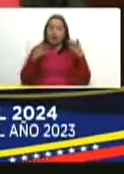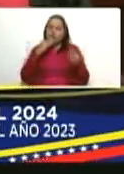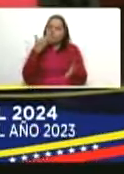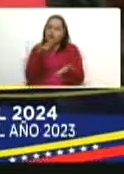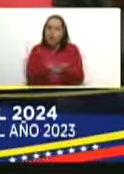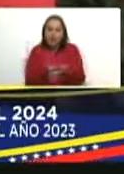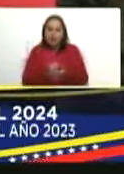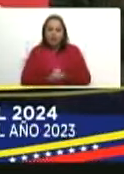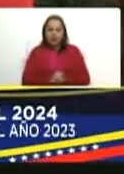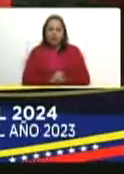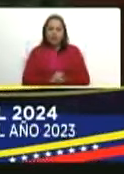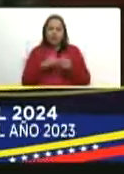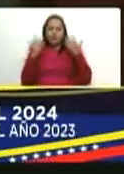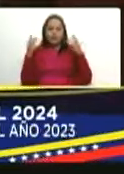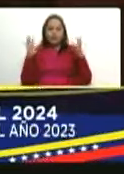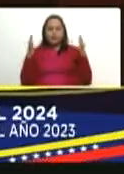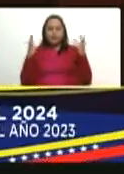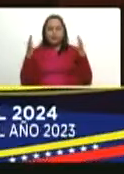gracias.